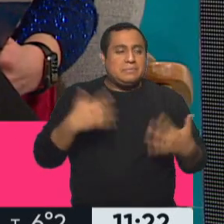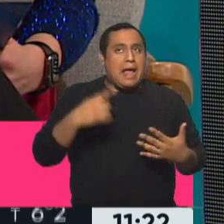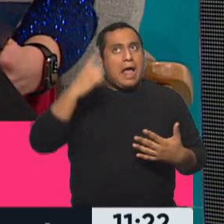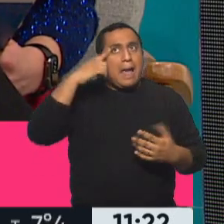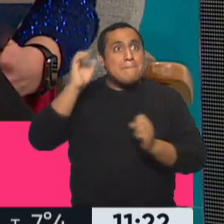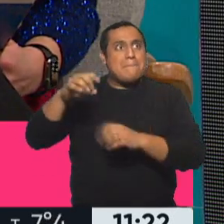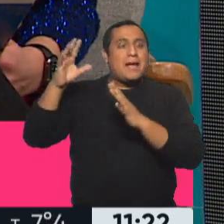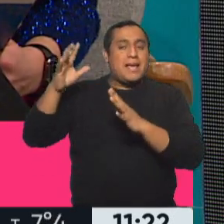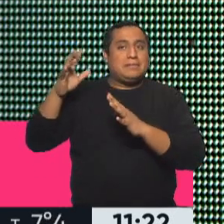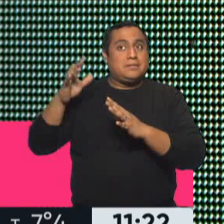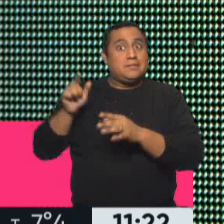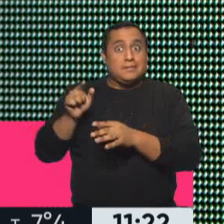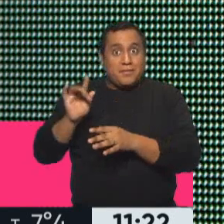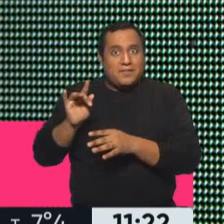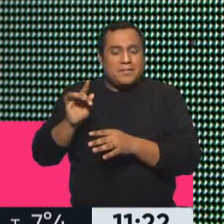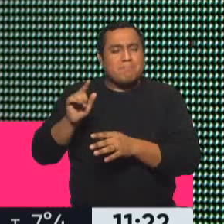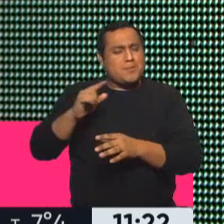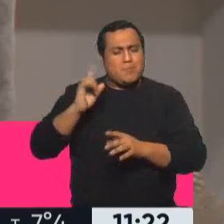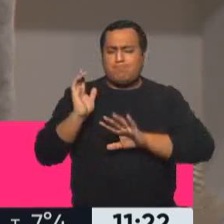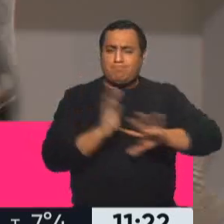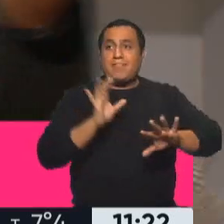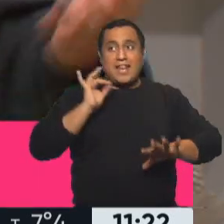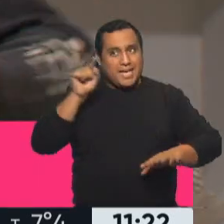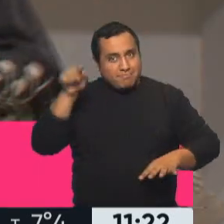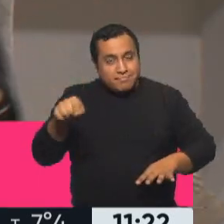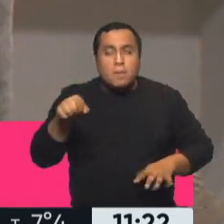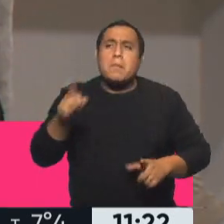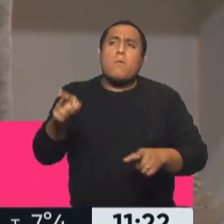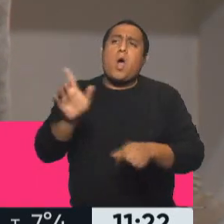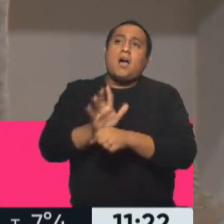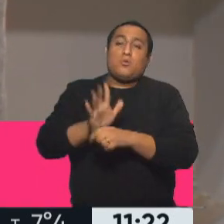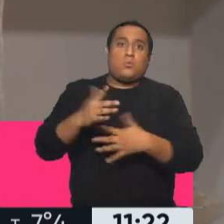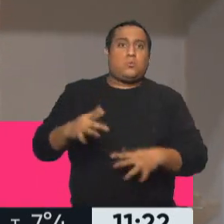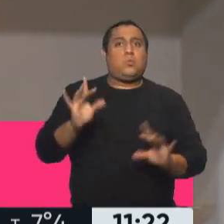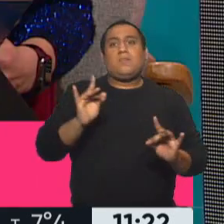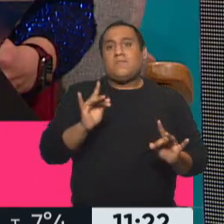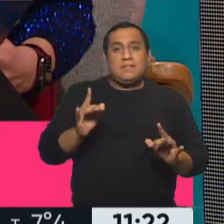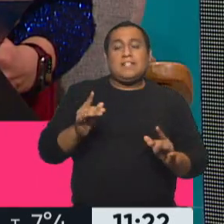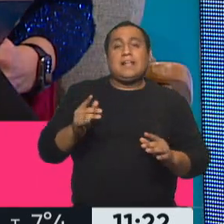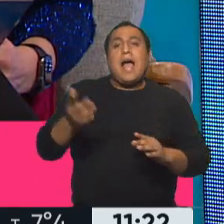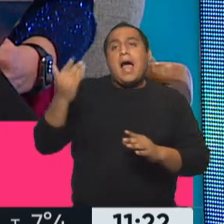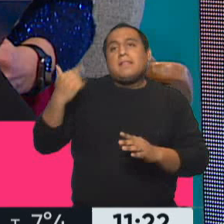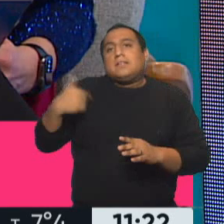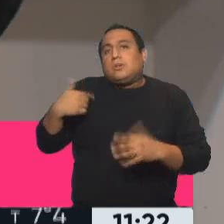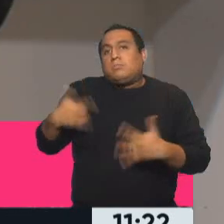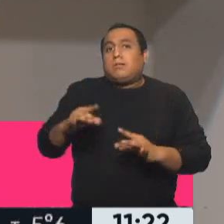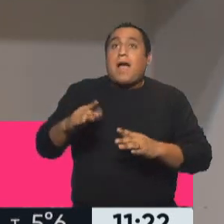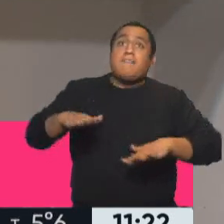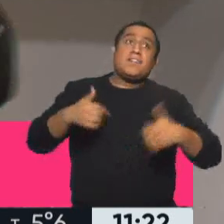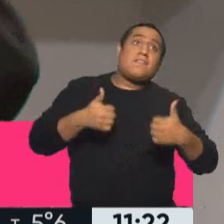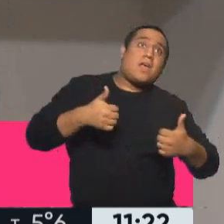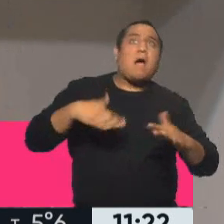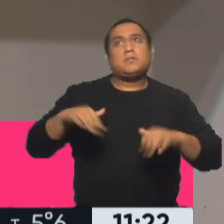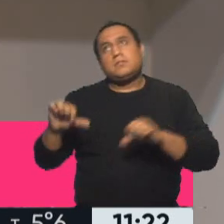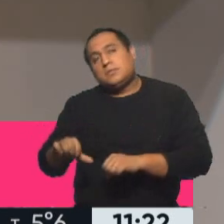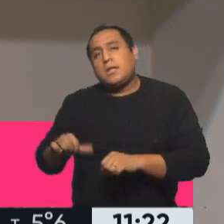fue bien. Y me la jugué y me fue bien, más porque ser actor, vos lo sabés, es muy difícil, ¿no? En el medio yo la vivía, a veces iba bien, a veces iba mal, o sea,